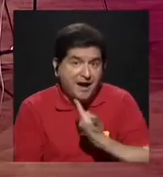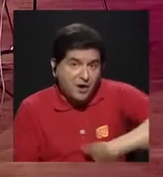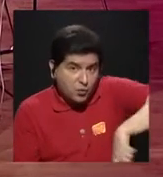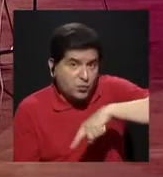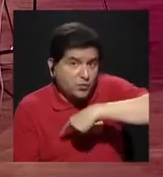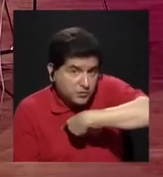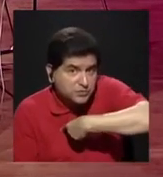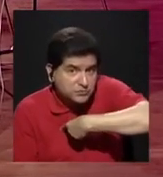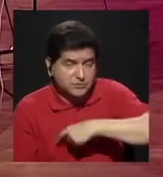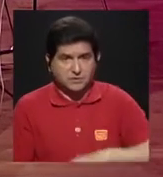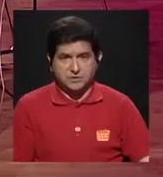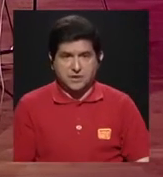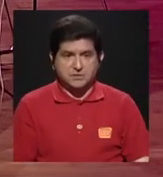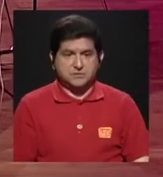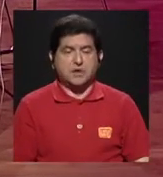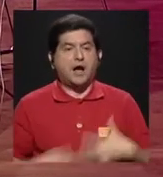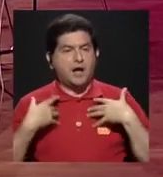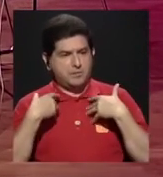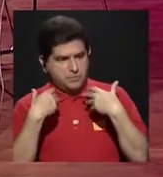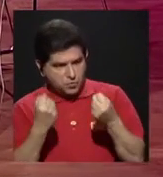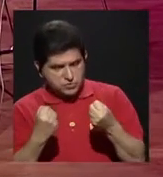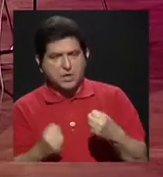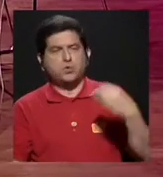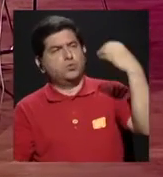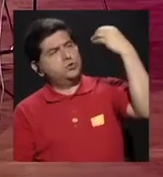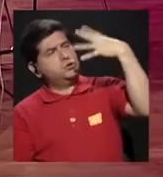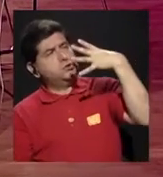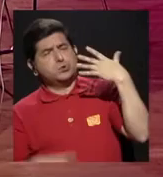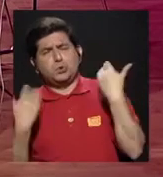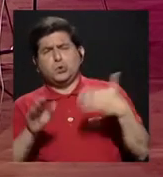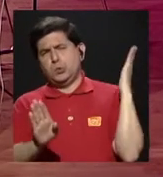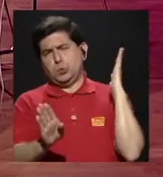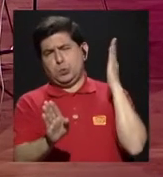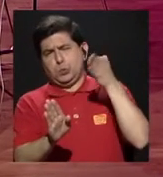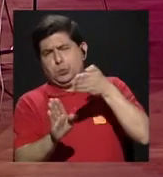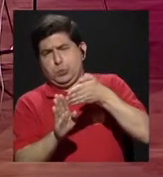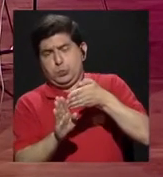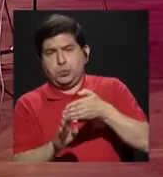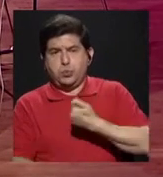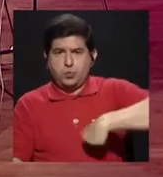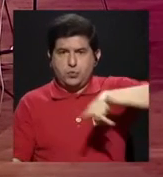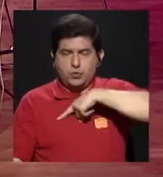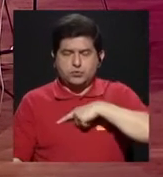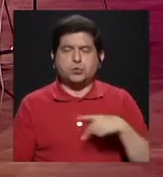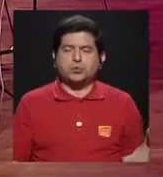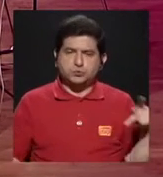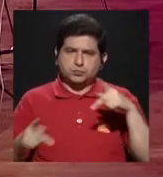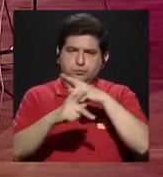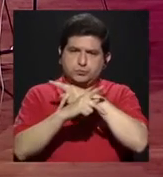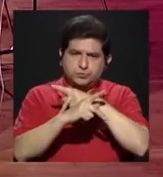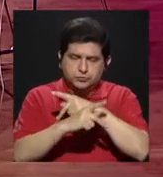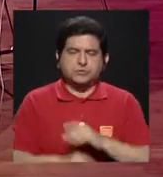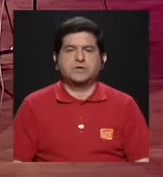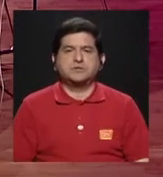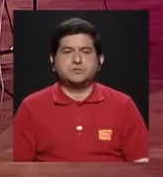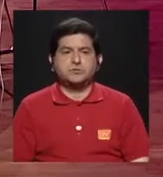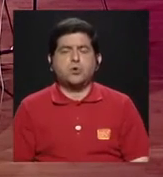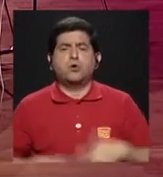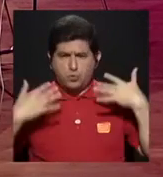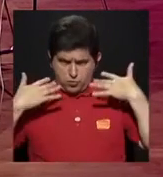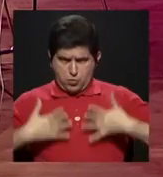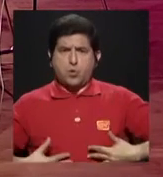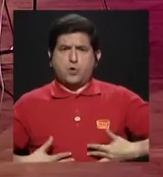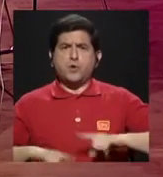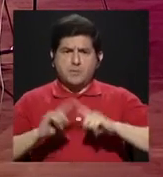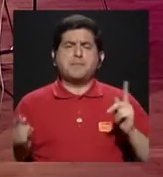nosotras, por la salud, por el sol que pega tan directo, entonces vamos abrigadas, con ropa ligera, sí,